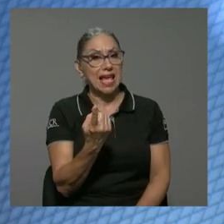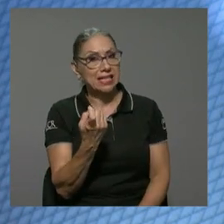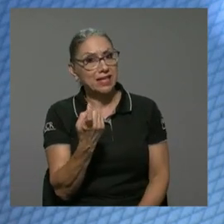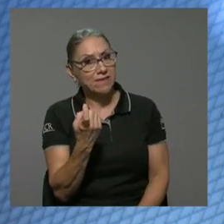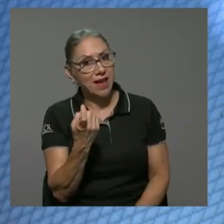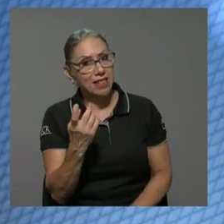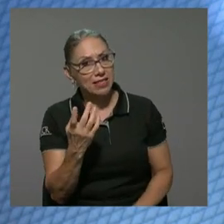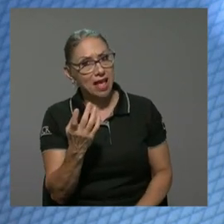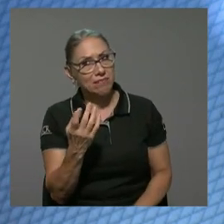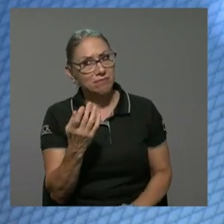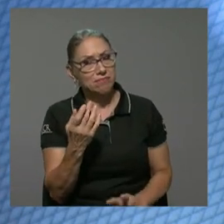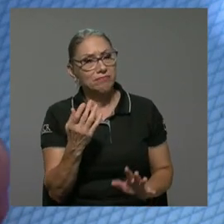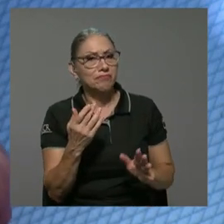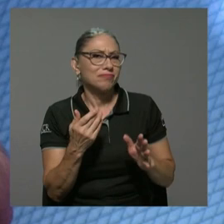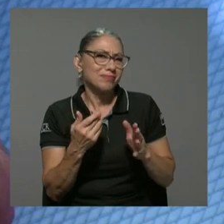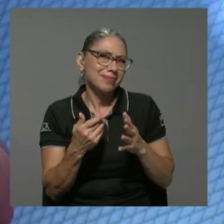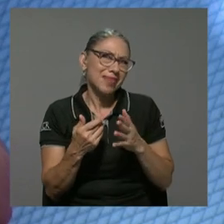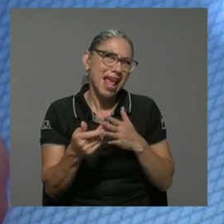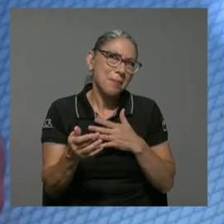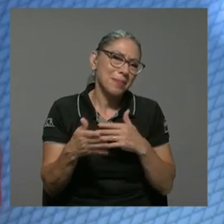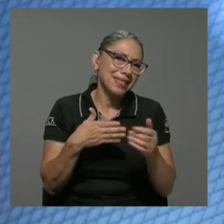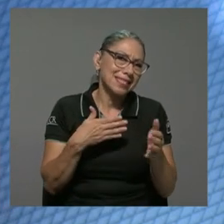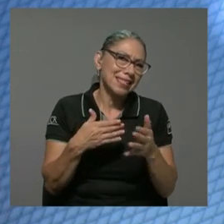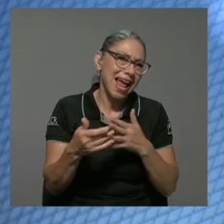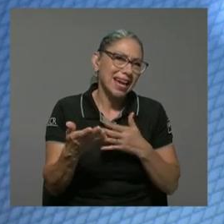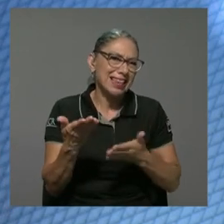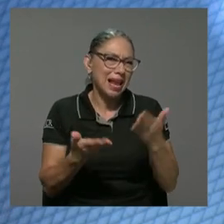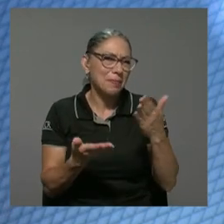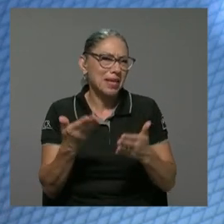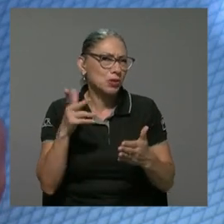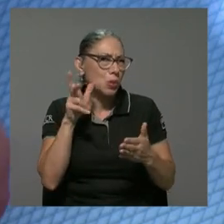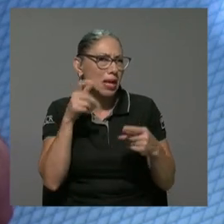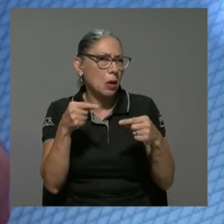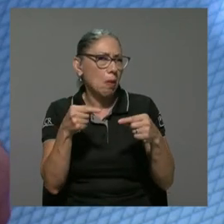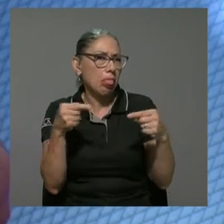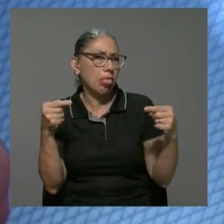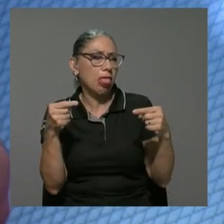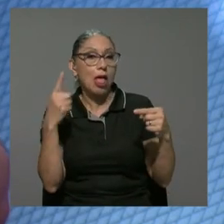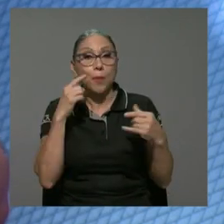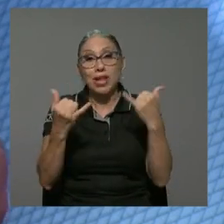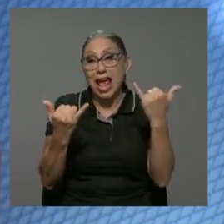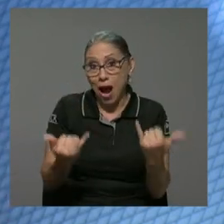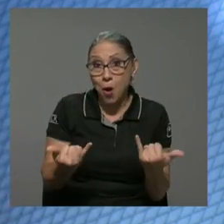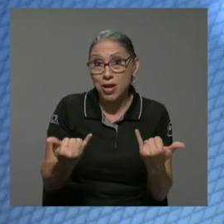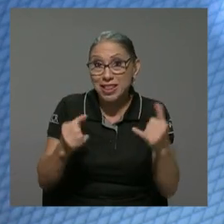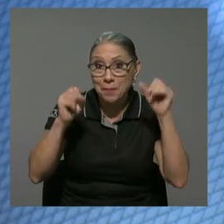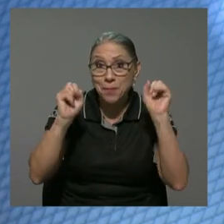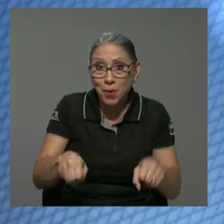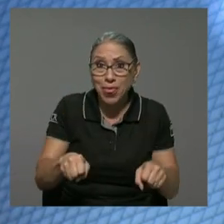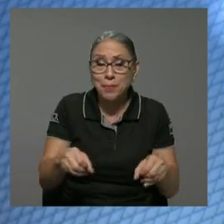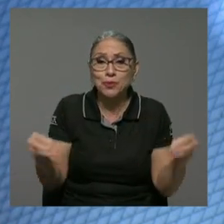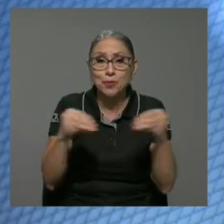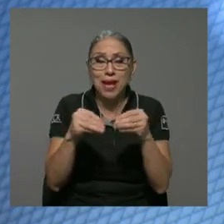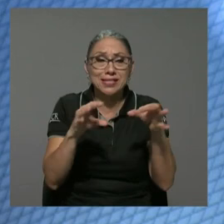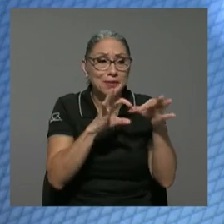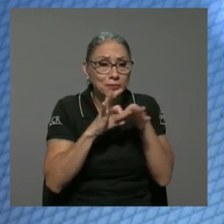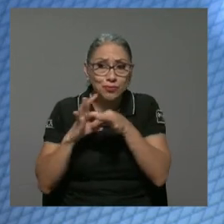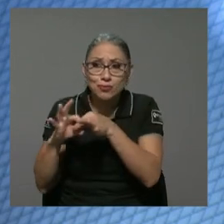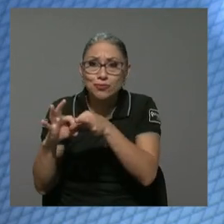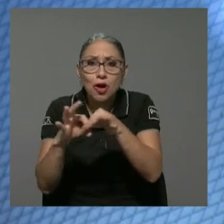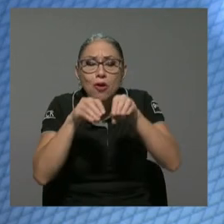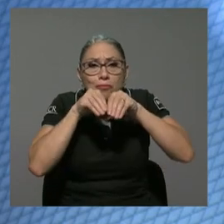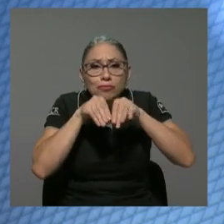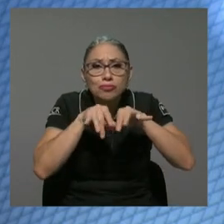ser contradictorio, el tema de que tal vez sí teníamos, tenemos ahorita, los medios para articularnos mejor y llegar a más estudiantes,